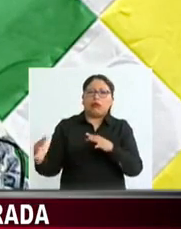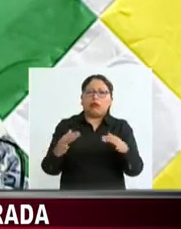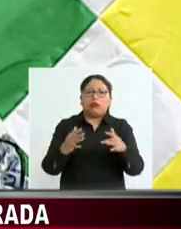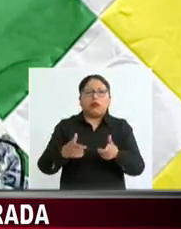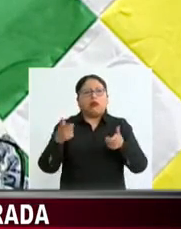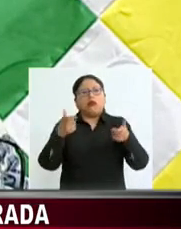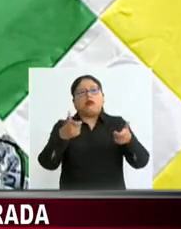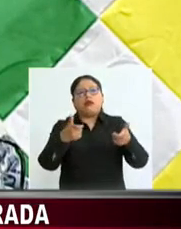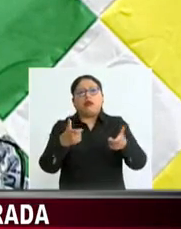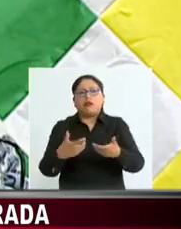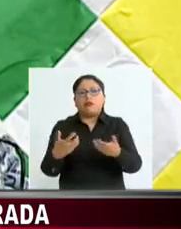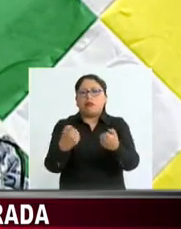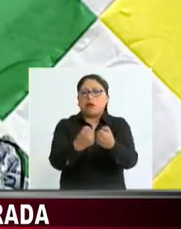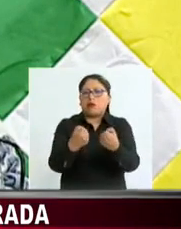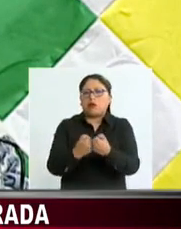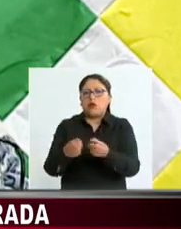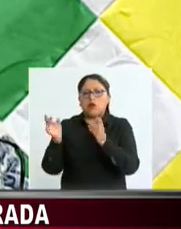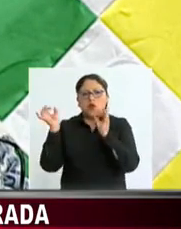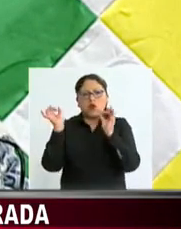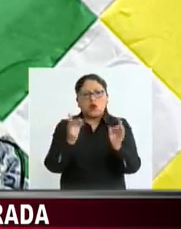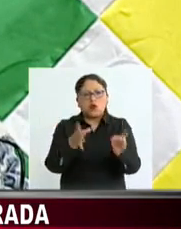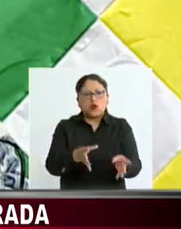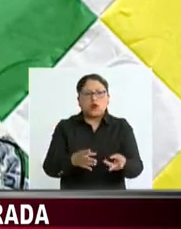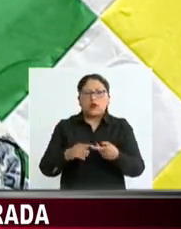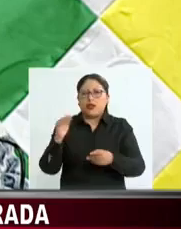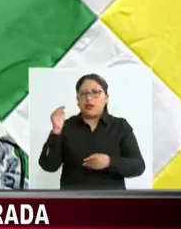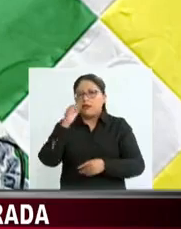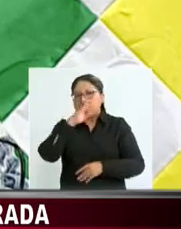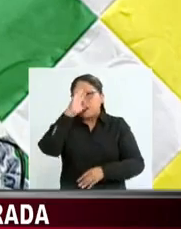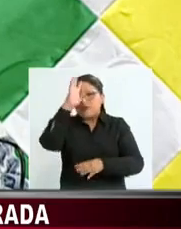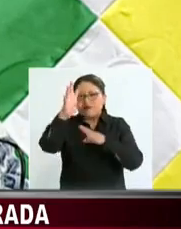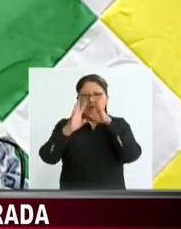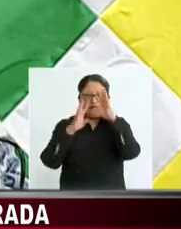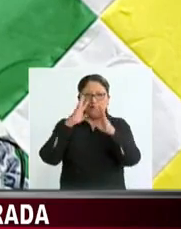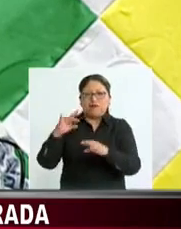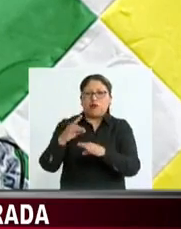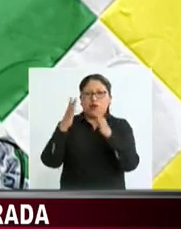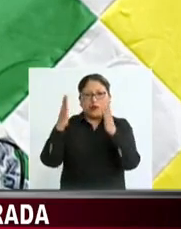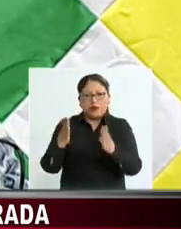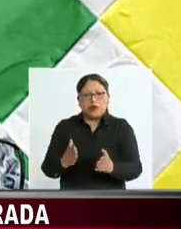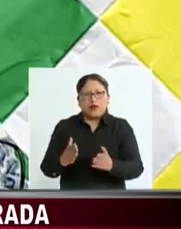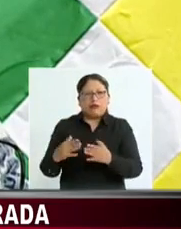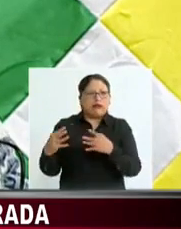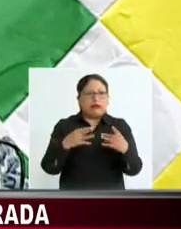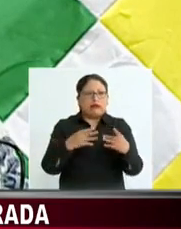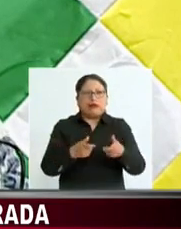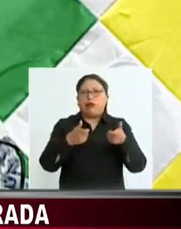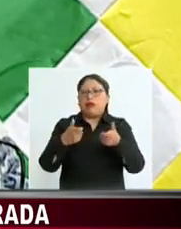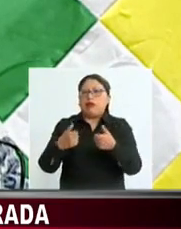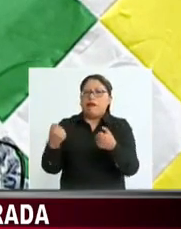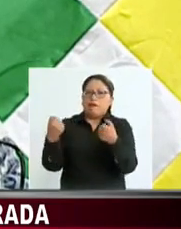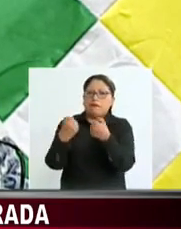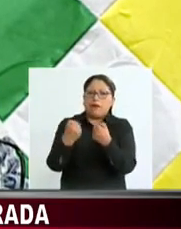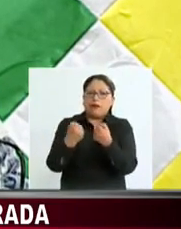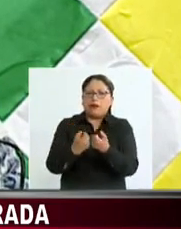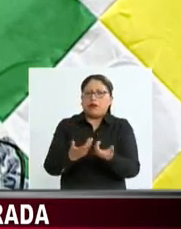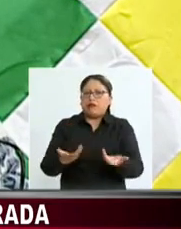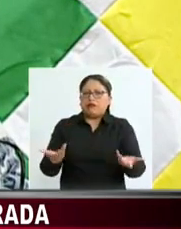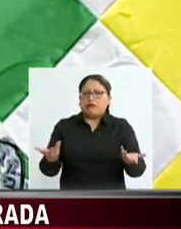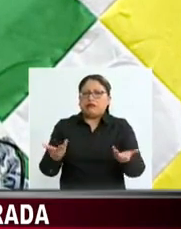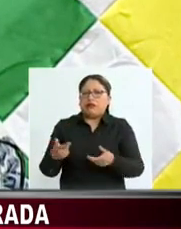¿Qué violencia, acciones de confrontación, sembrando odios,